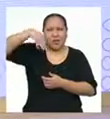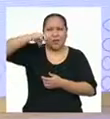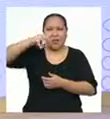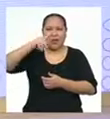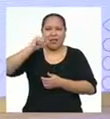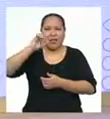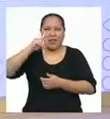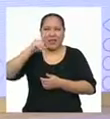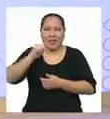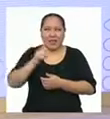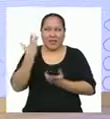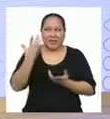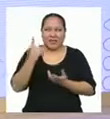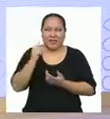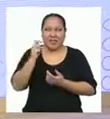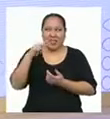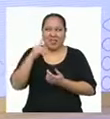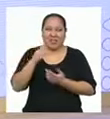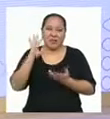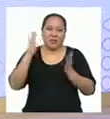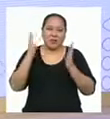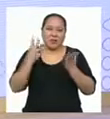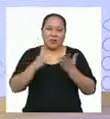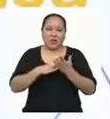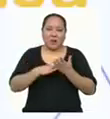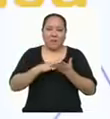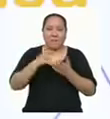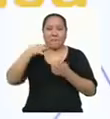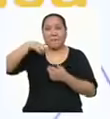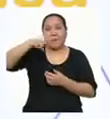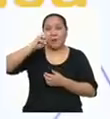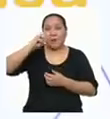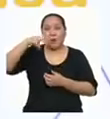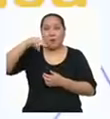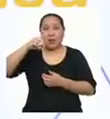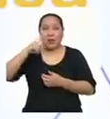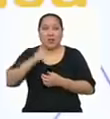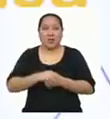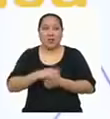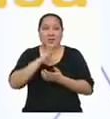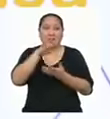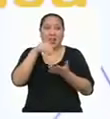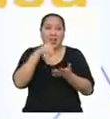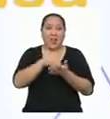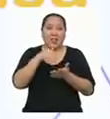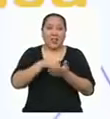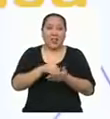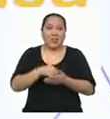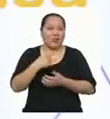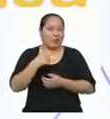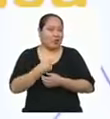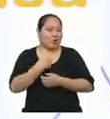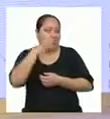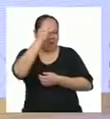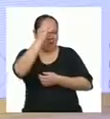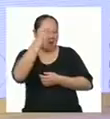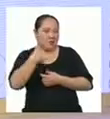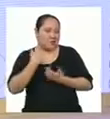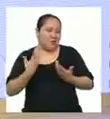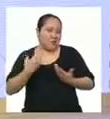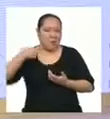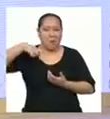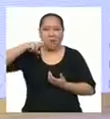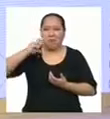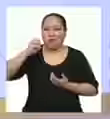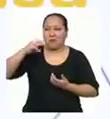central tienen algo que ver con los promedios, centros o medios? De promedio solo sé que yo soy un chico promedio. ¿En